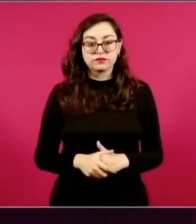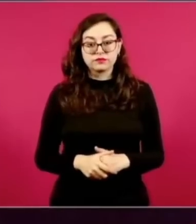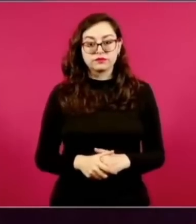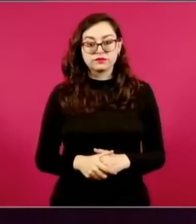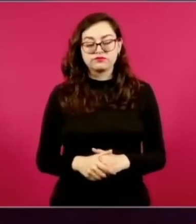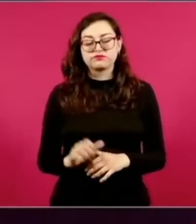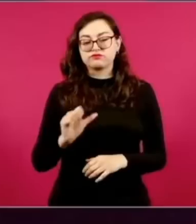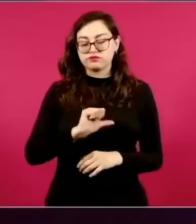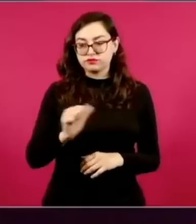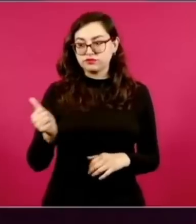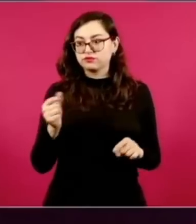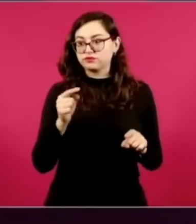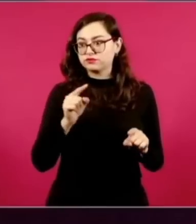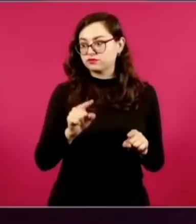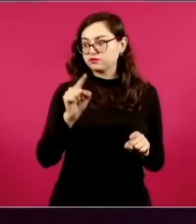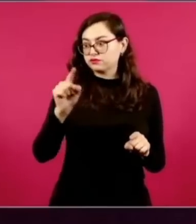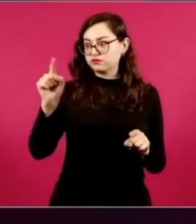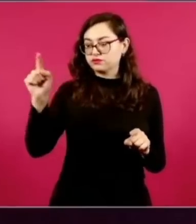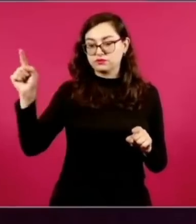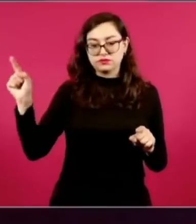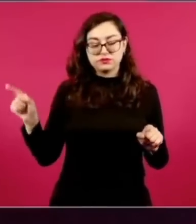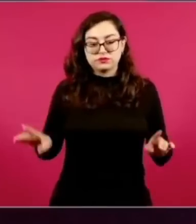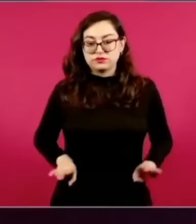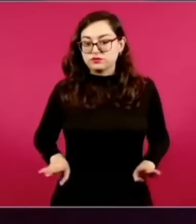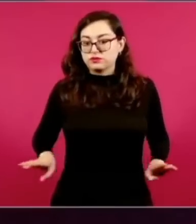Y otros.